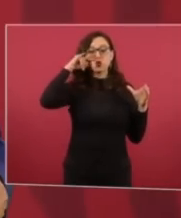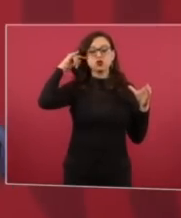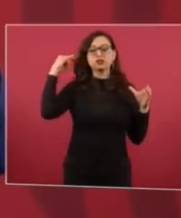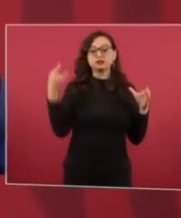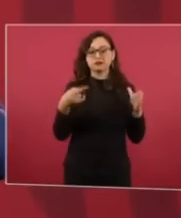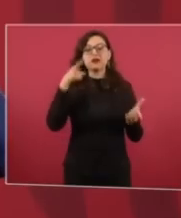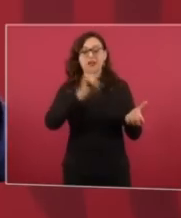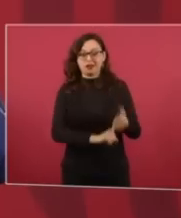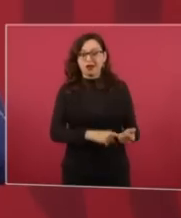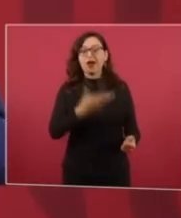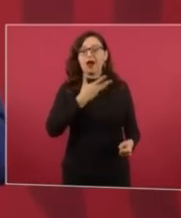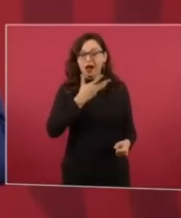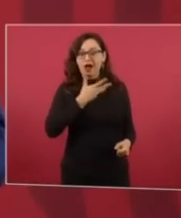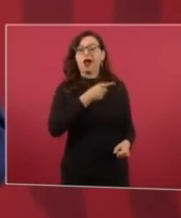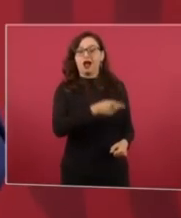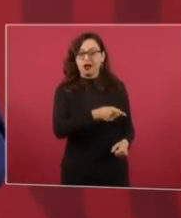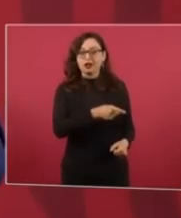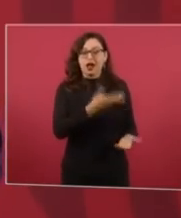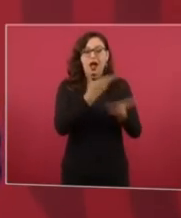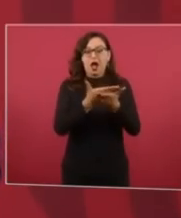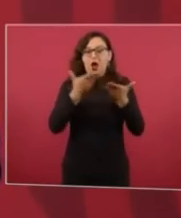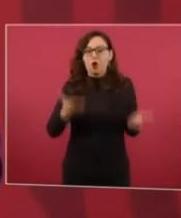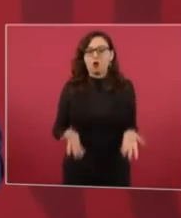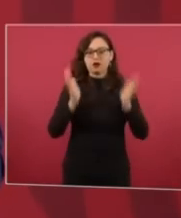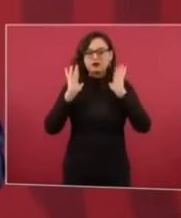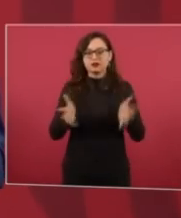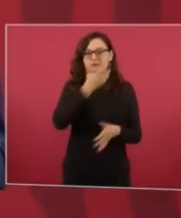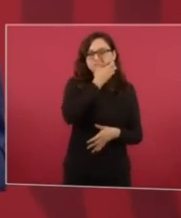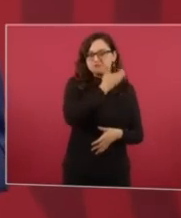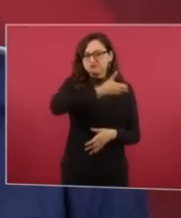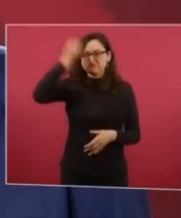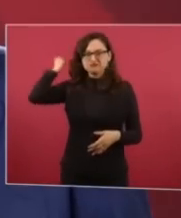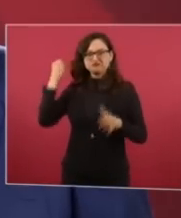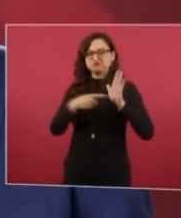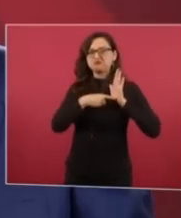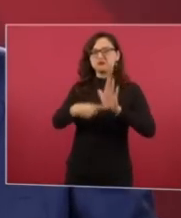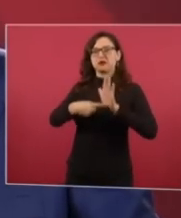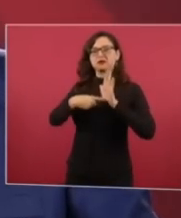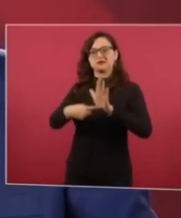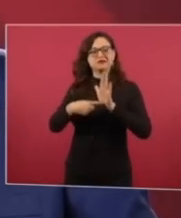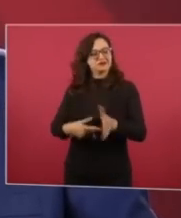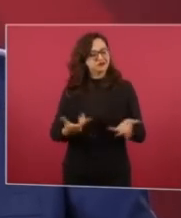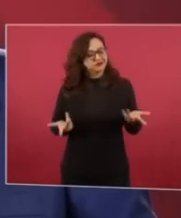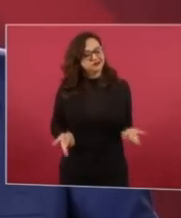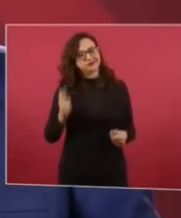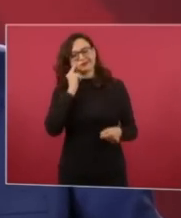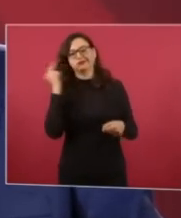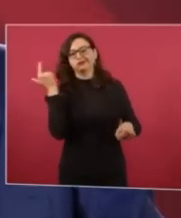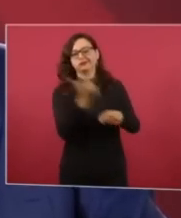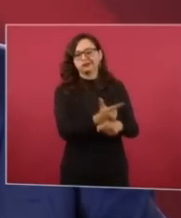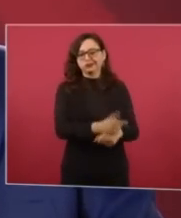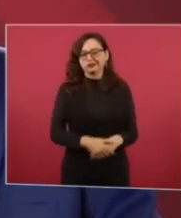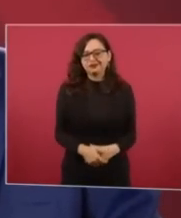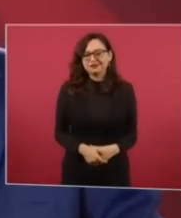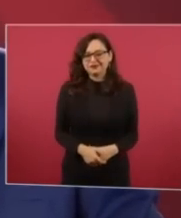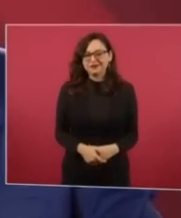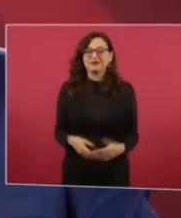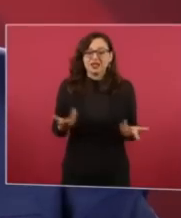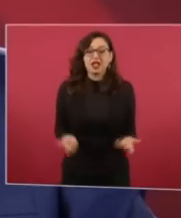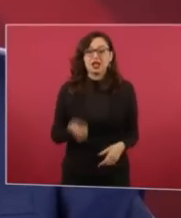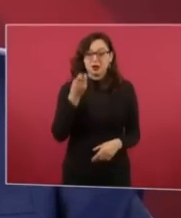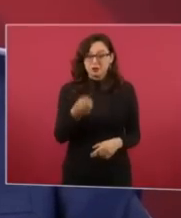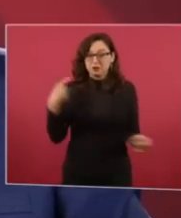y todo ha sido muy educativo muy pedagógico de mucha consideración